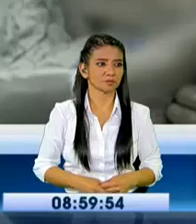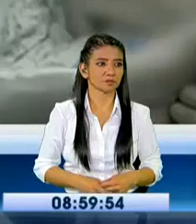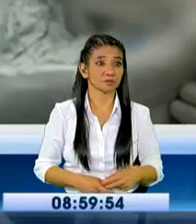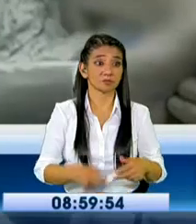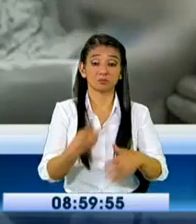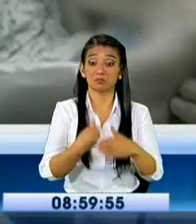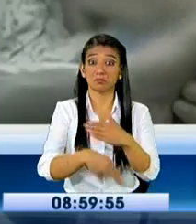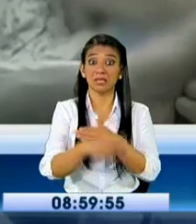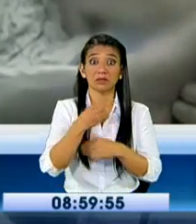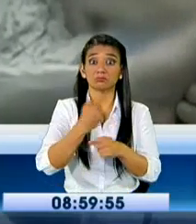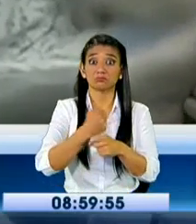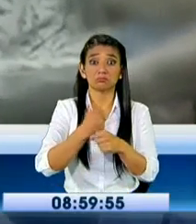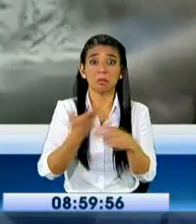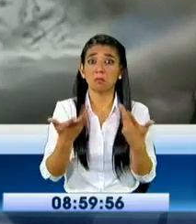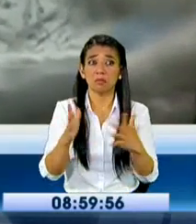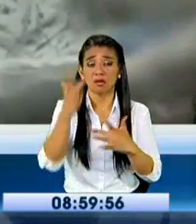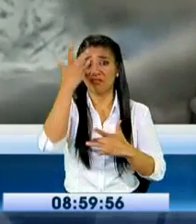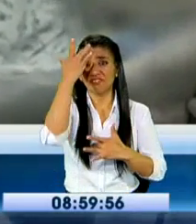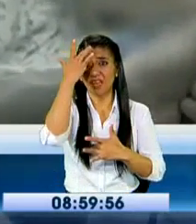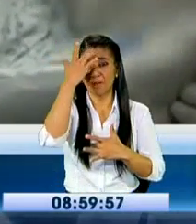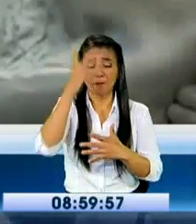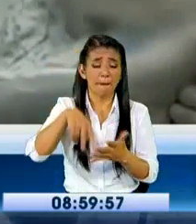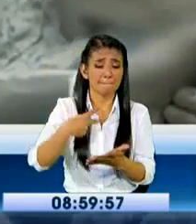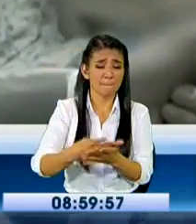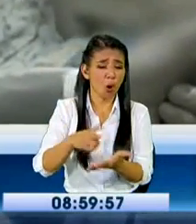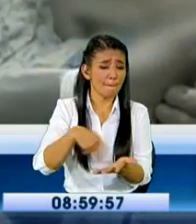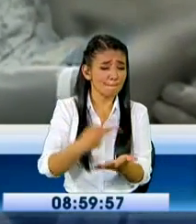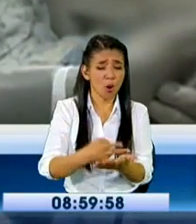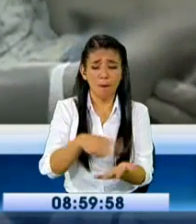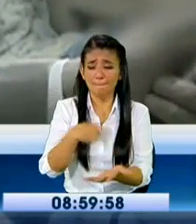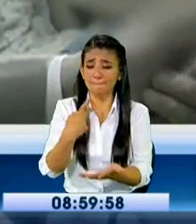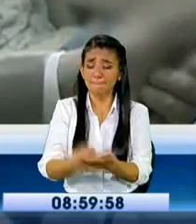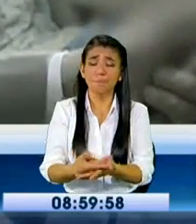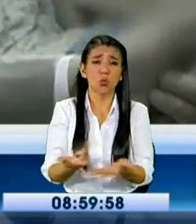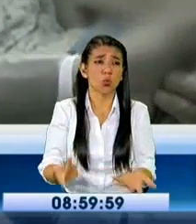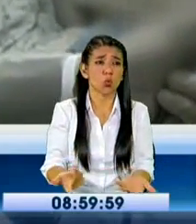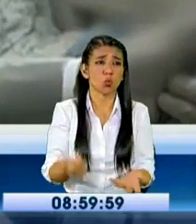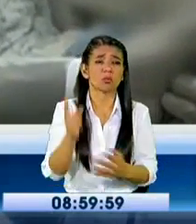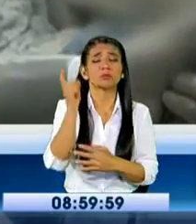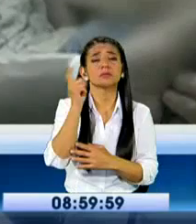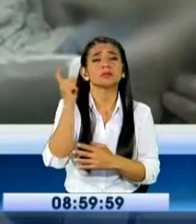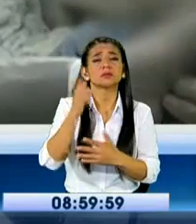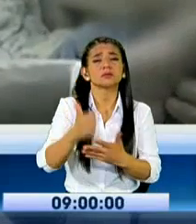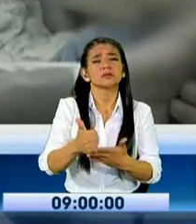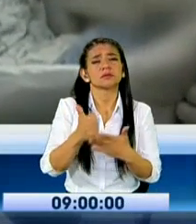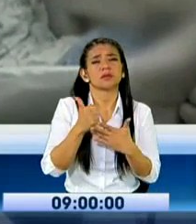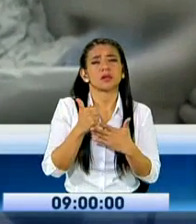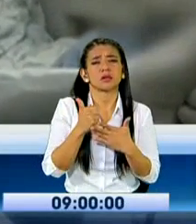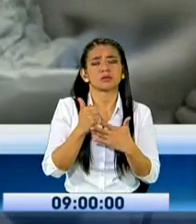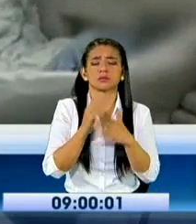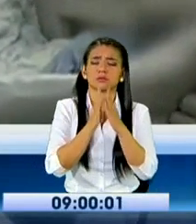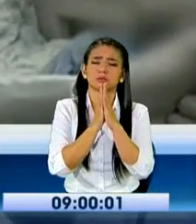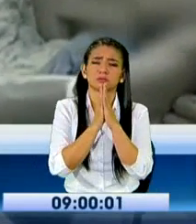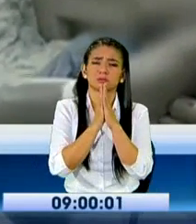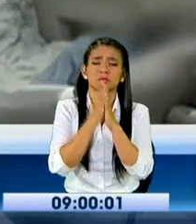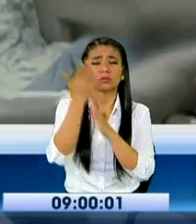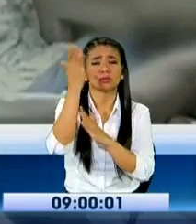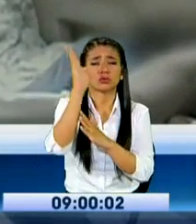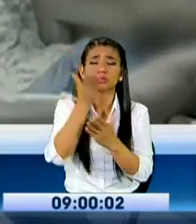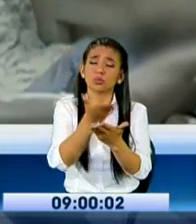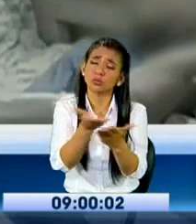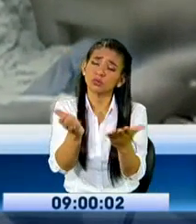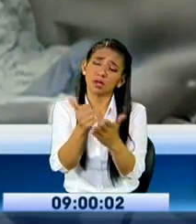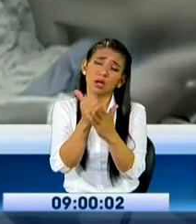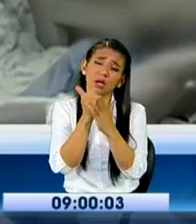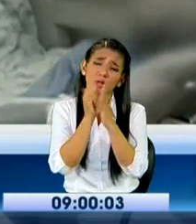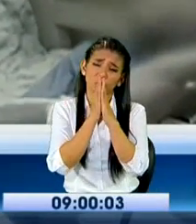está enfermo y se cae, boom, boom, se cae. Necesitamos una ayuda, por Dios, ustedes sí